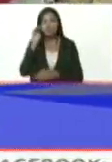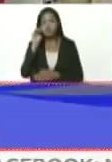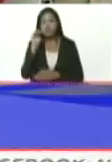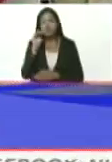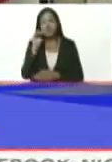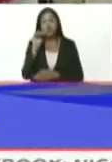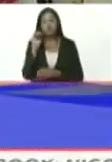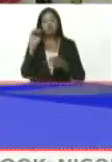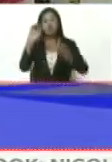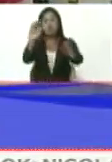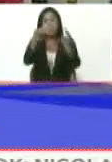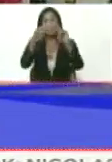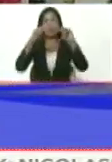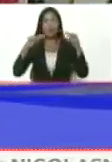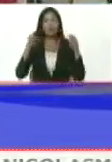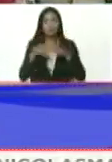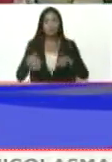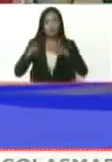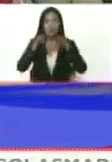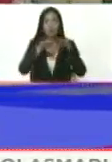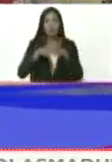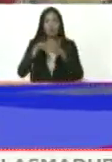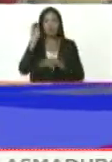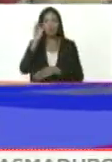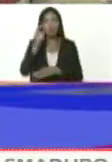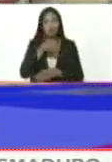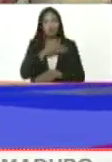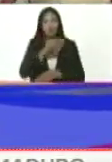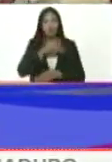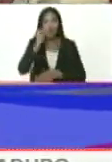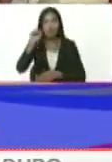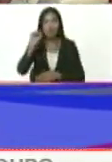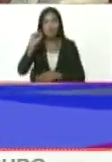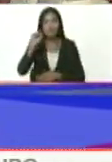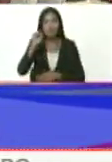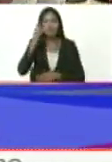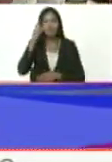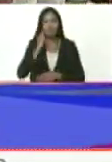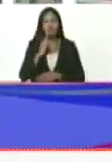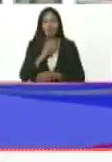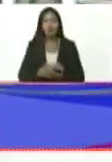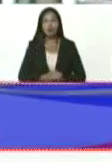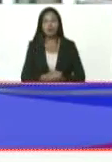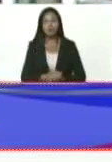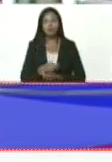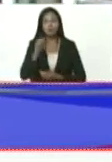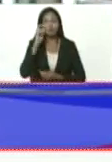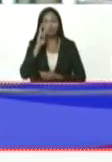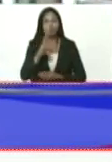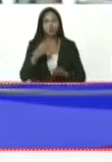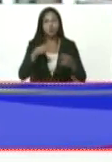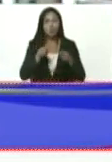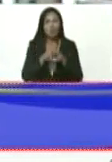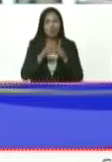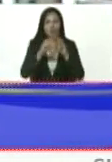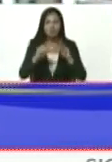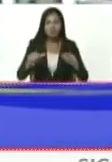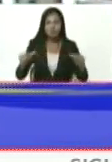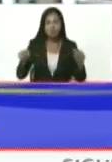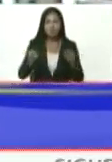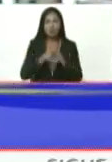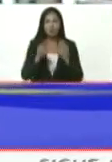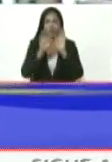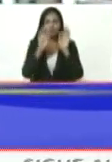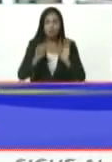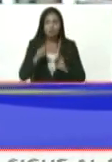el futuro de igualdad, el futuro del socialismo bolivariano, desde el punto de vista territorial, desde el